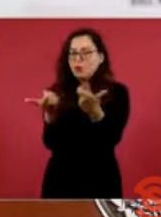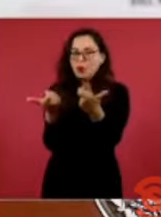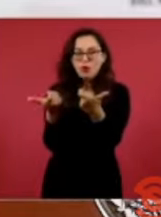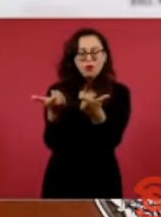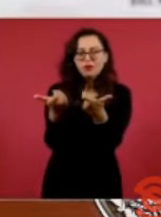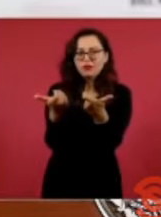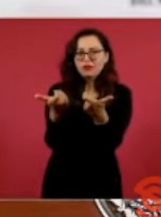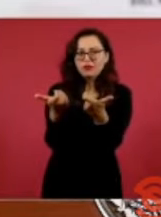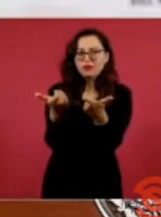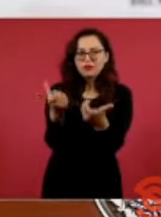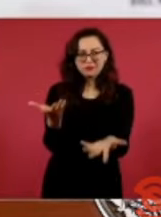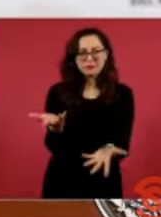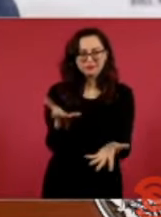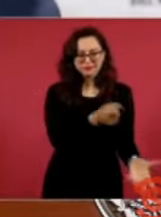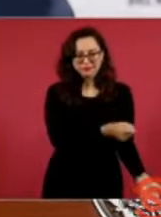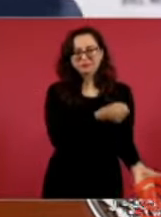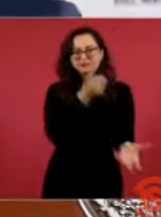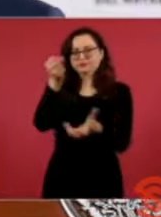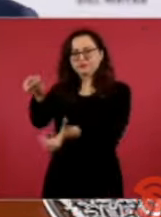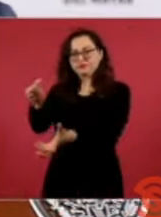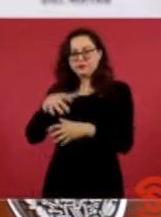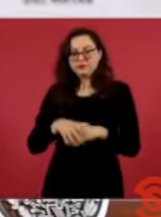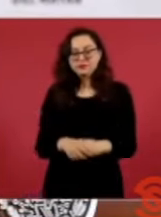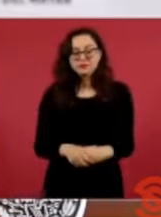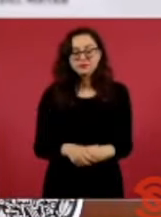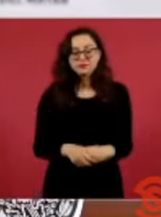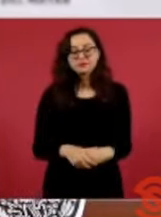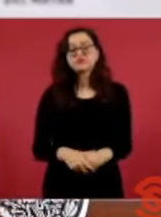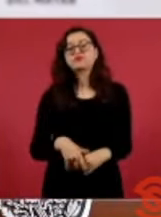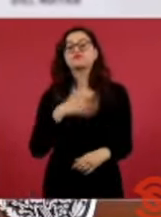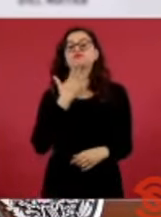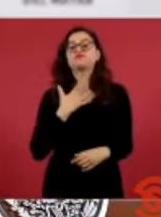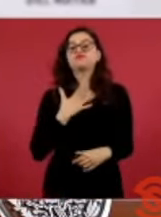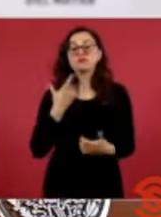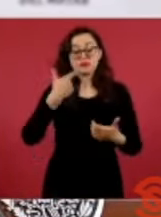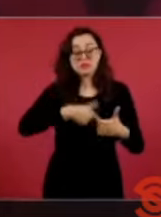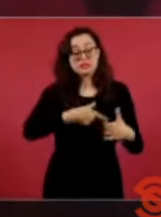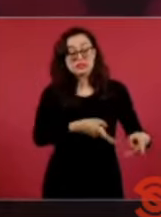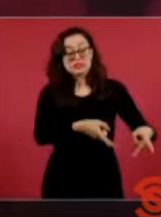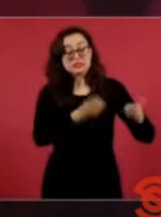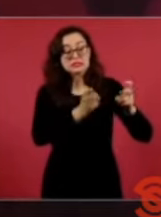que por no permitir el huachicol nos ahorramos